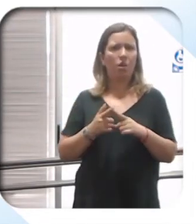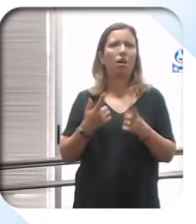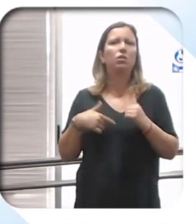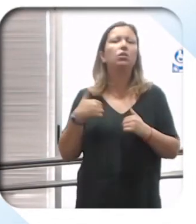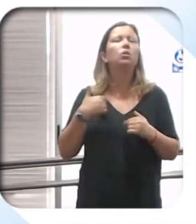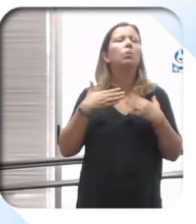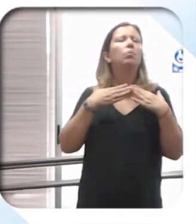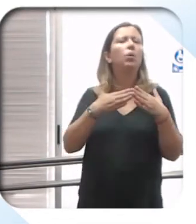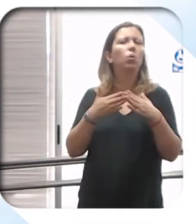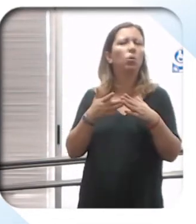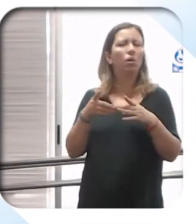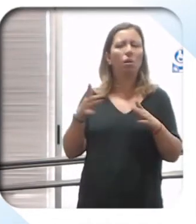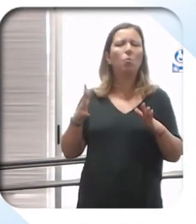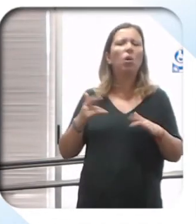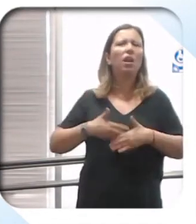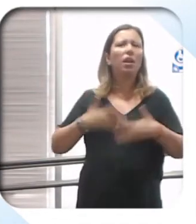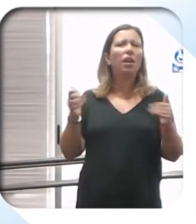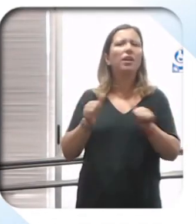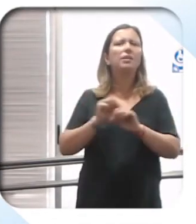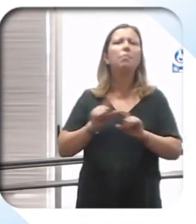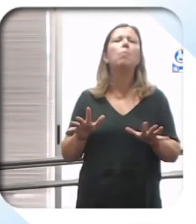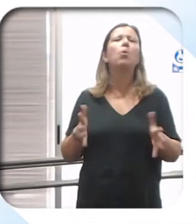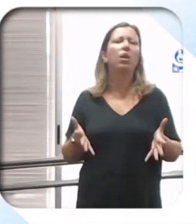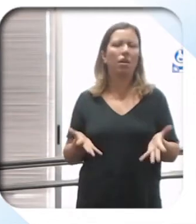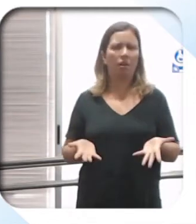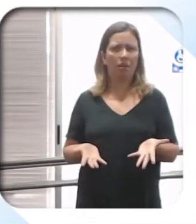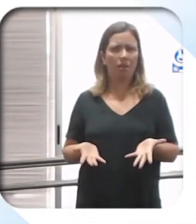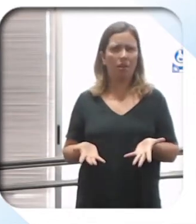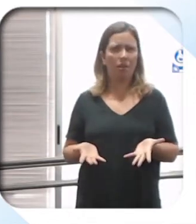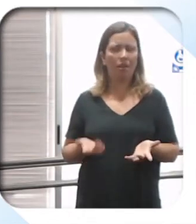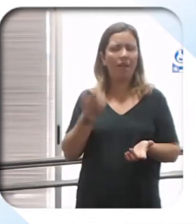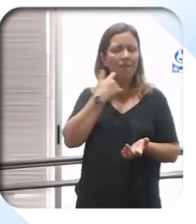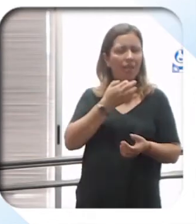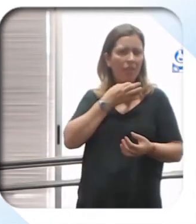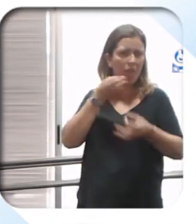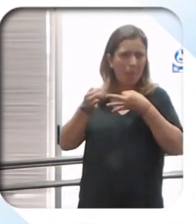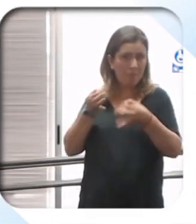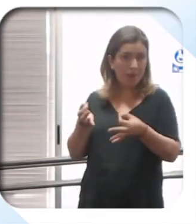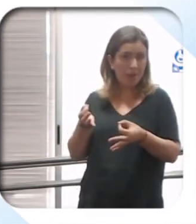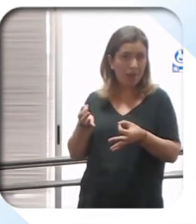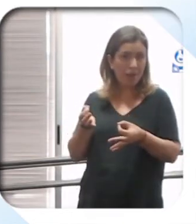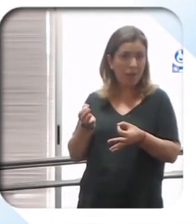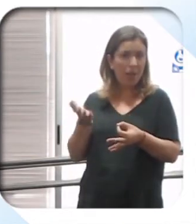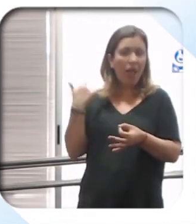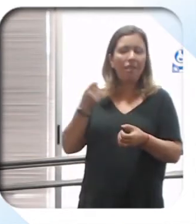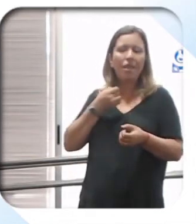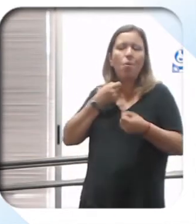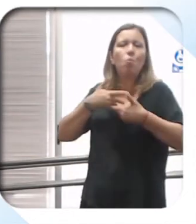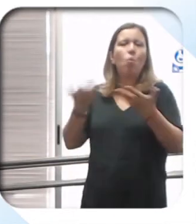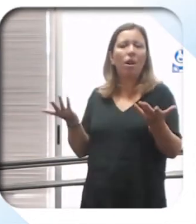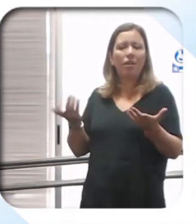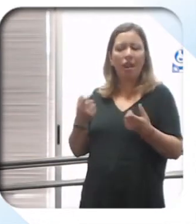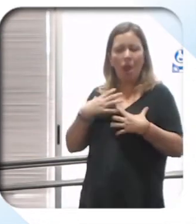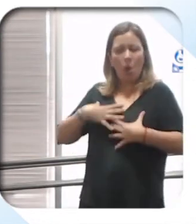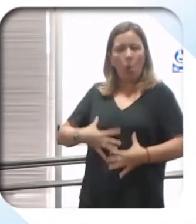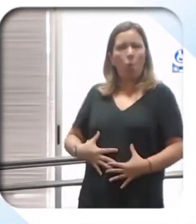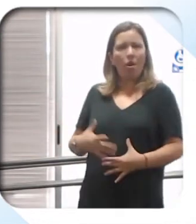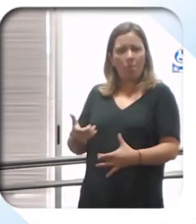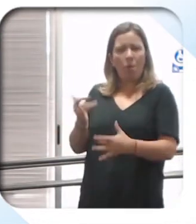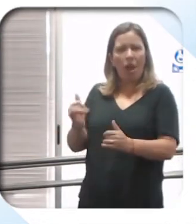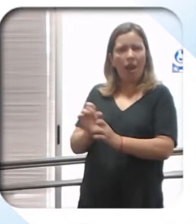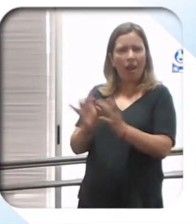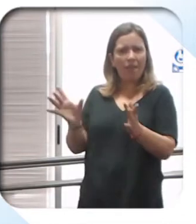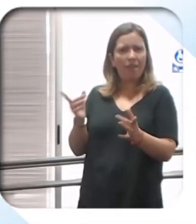pregunta sería, ¿no manejan por qué? ¿No será que nunca les dimos las herramientas, que no les dimos el espacio, que les dimos el cuerpo,